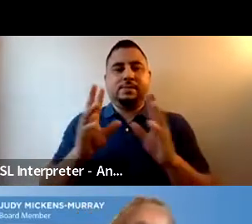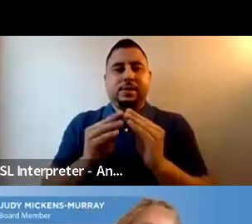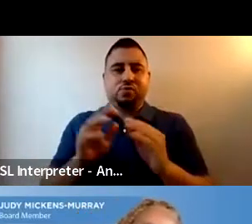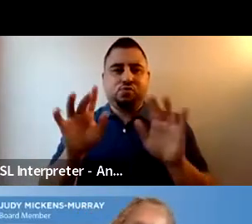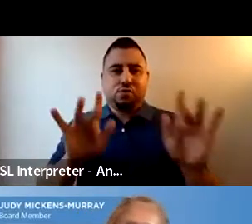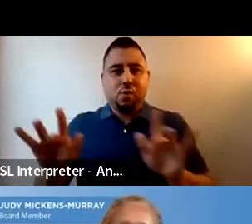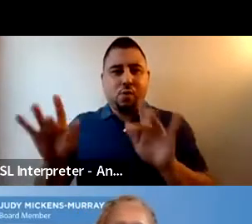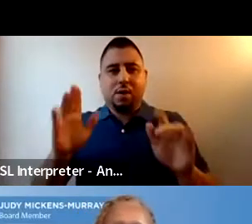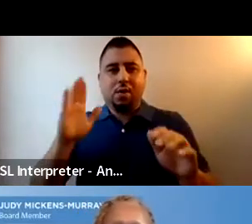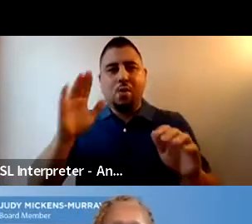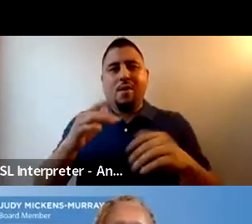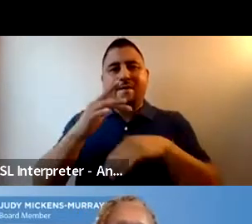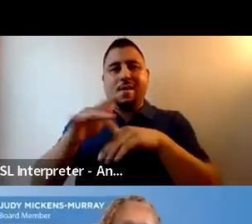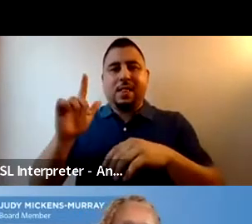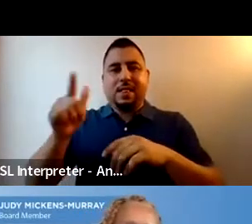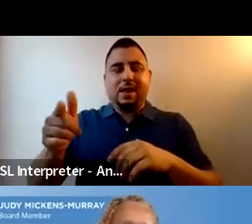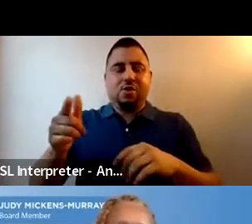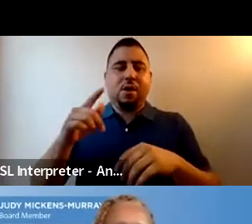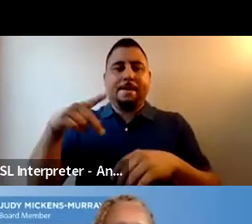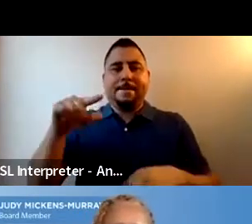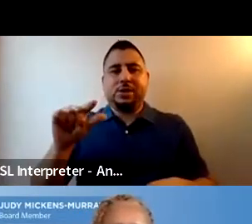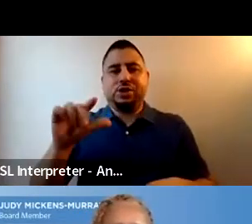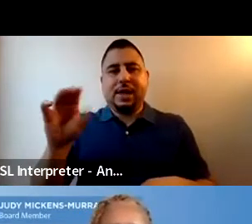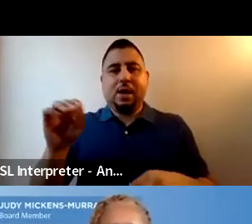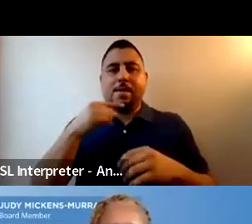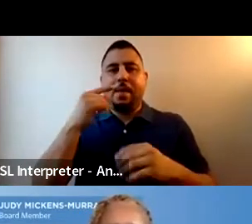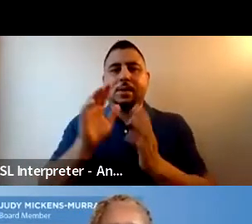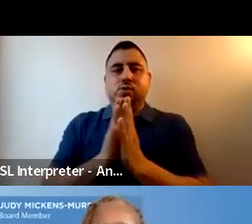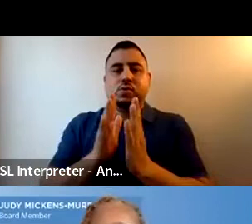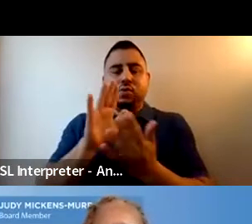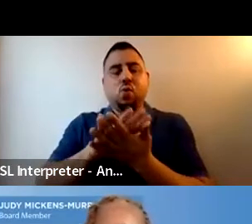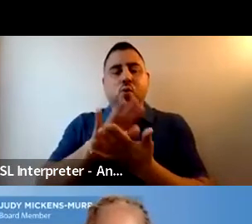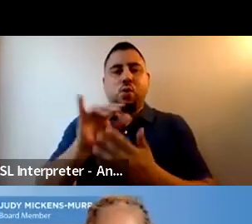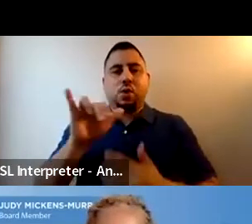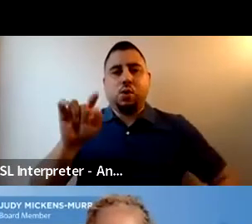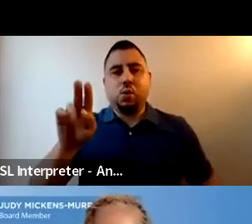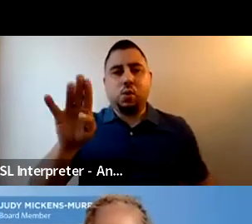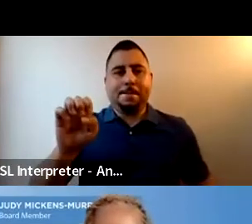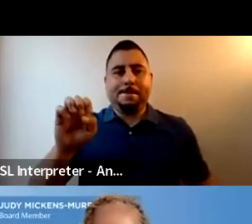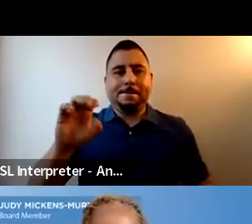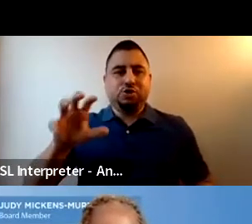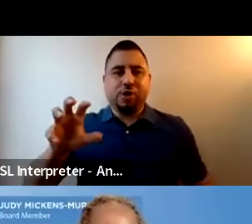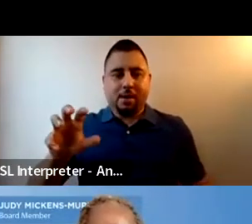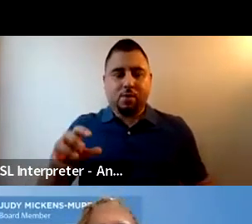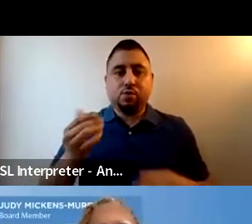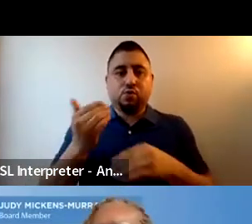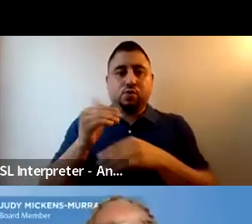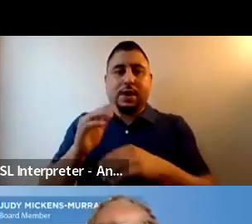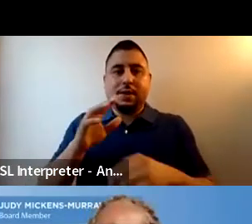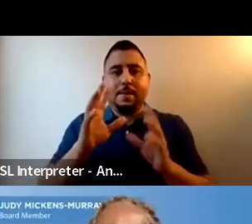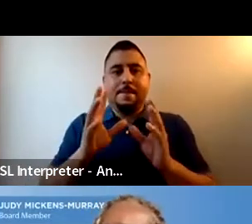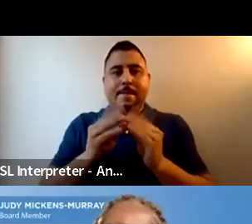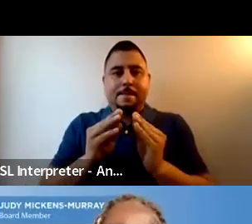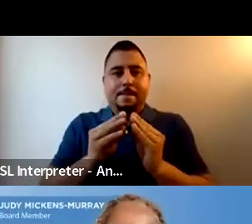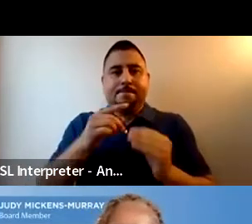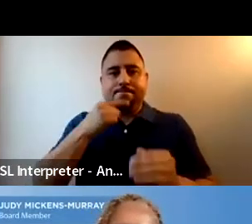will be available for later viewing on the Prince George's County Public Schools YouTube channel. Tonight's public hearing is being